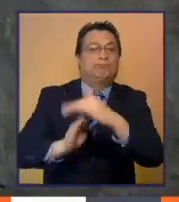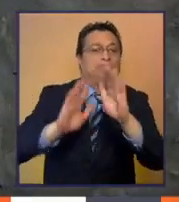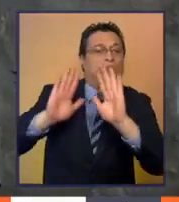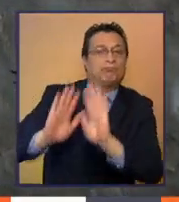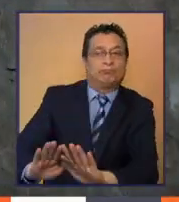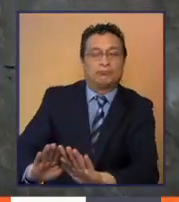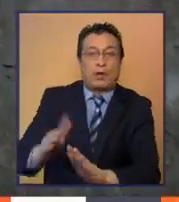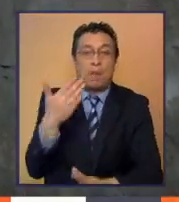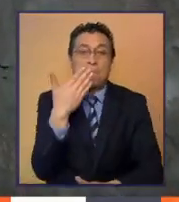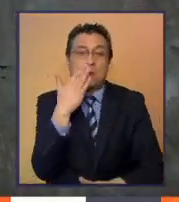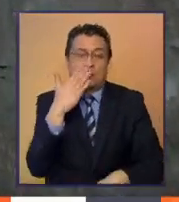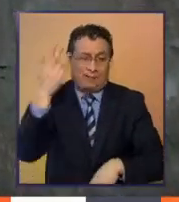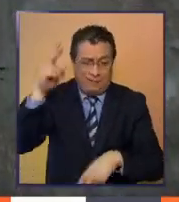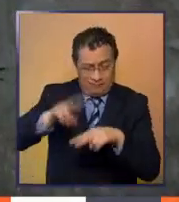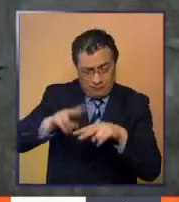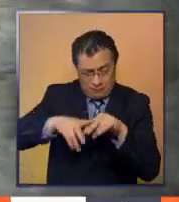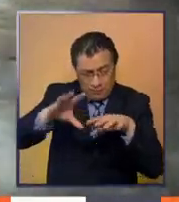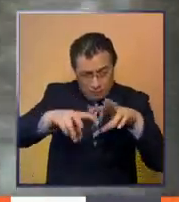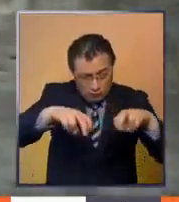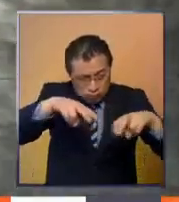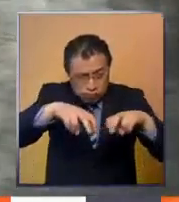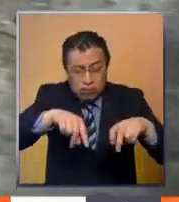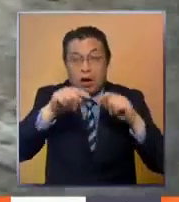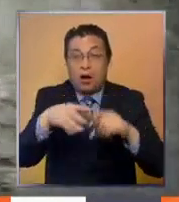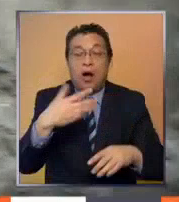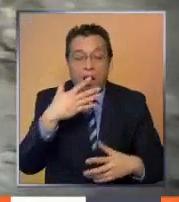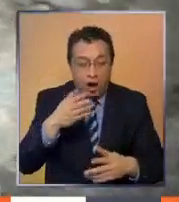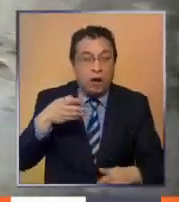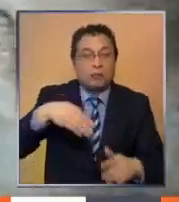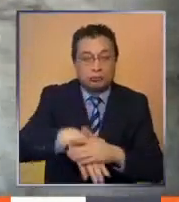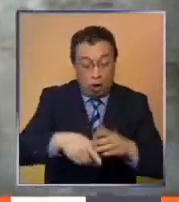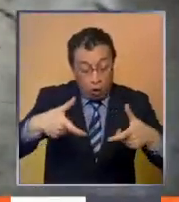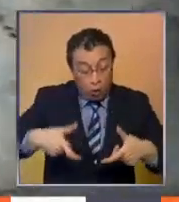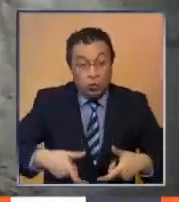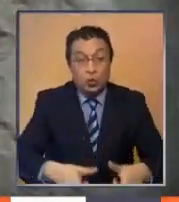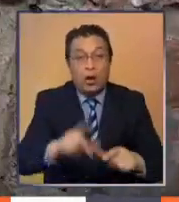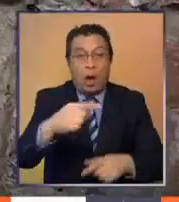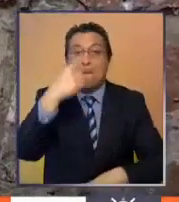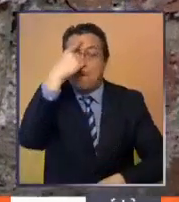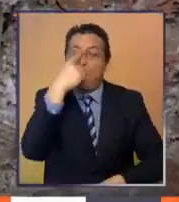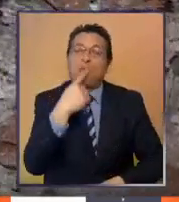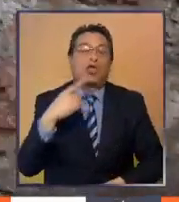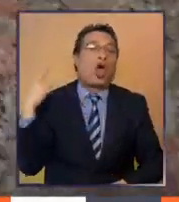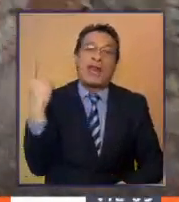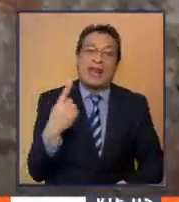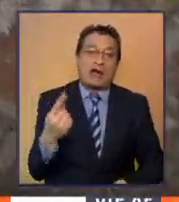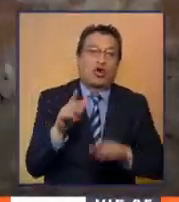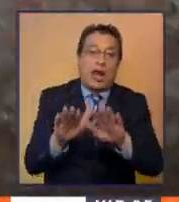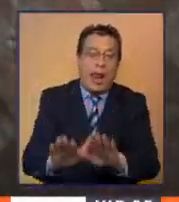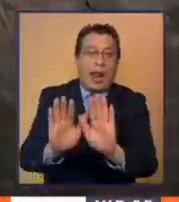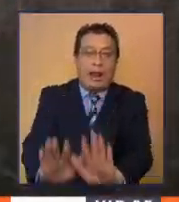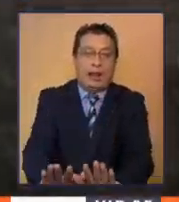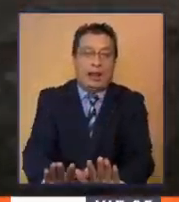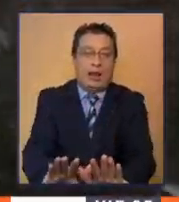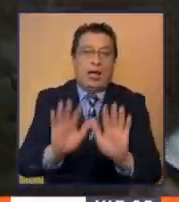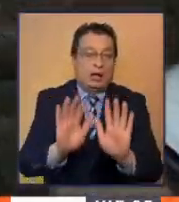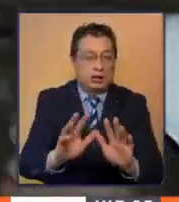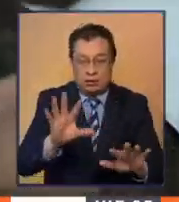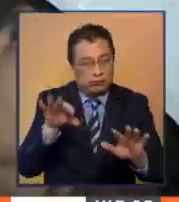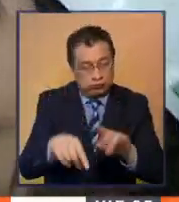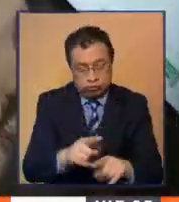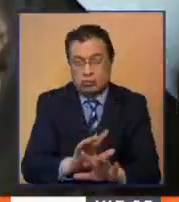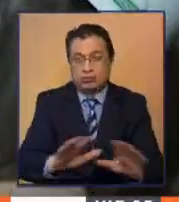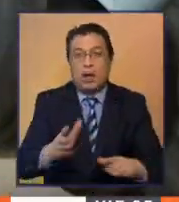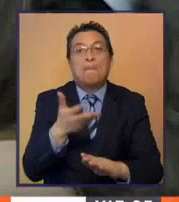de arqueólogos del Consejo de Monumentos determinó que el túnel corresponde a un monumento nacional en su categoría de arqueológico